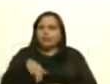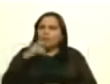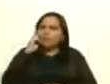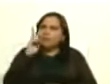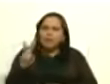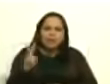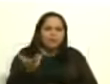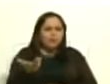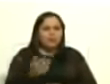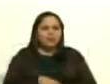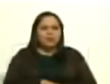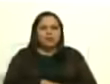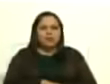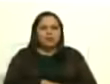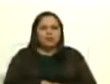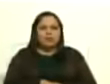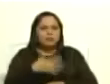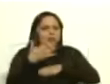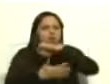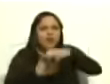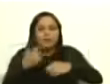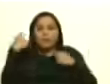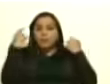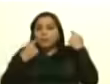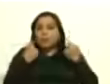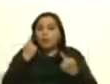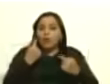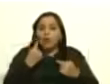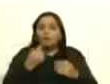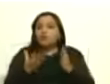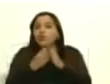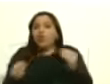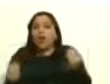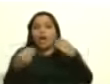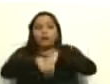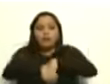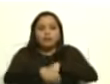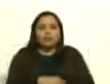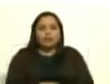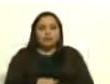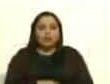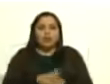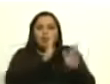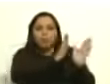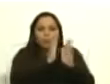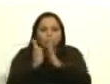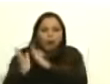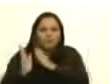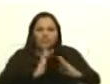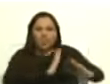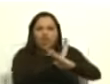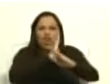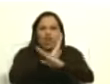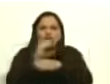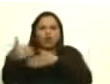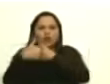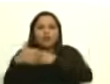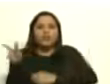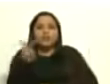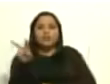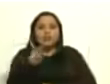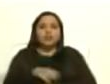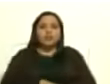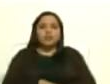situaciones absurdas, porque todo el engranaje que se creó para el bloqueo en Venezuela tuvo